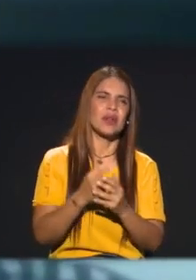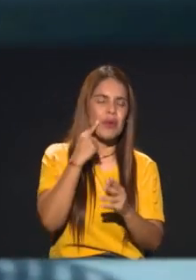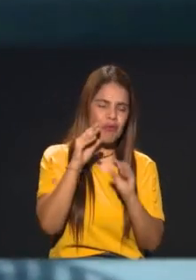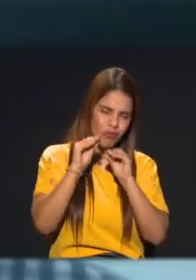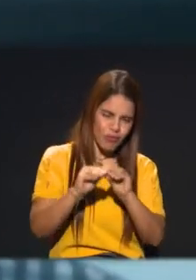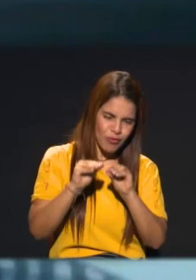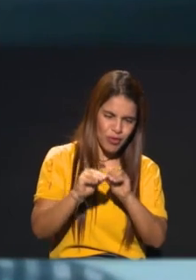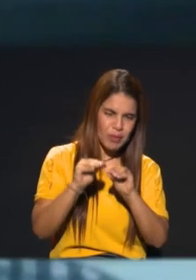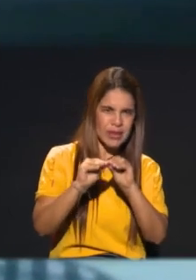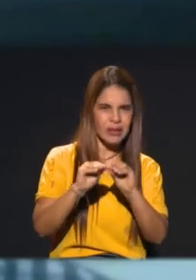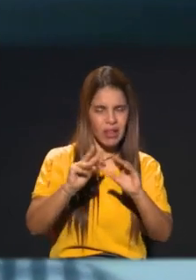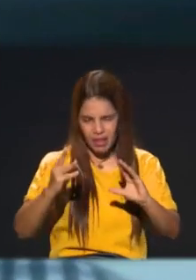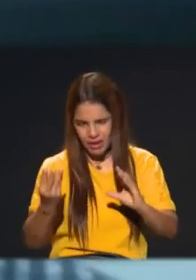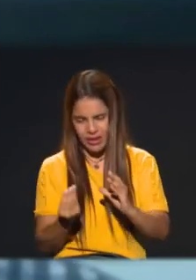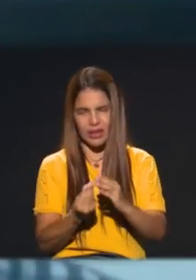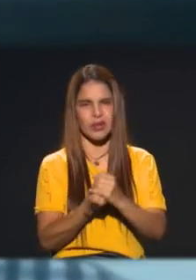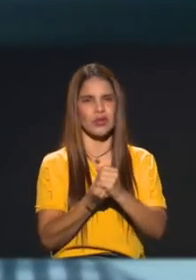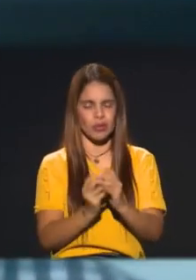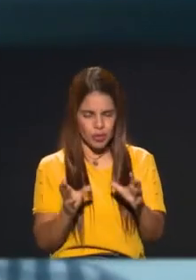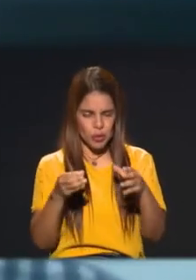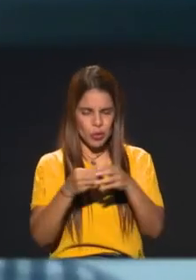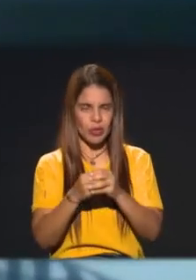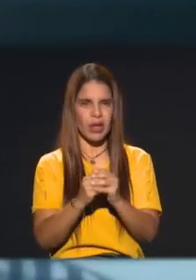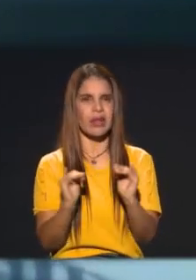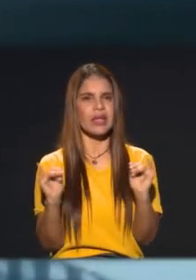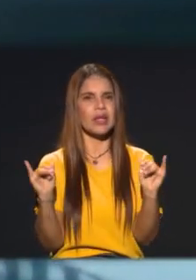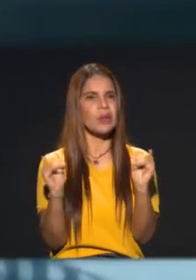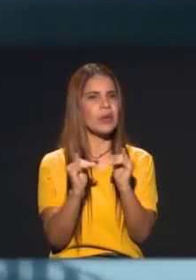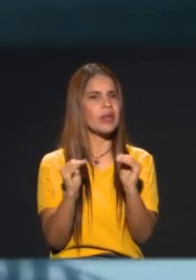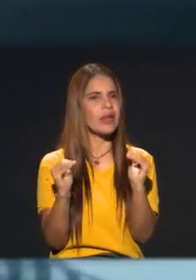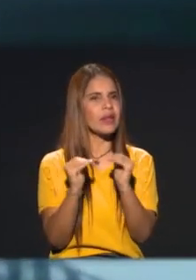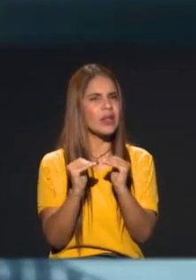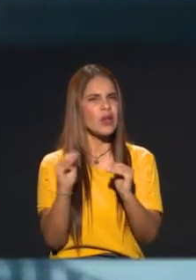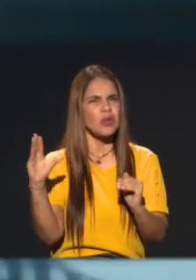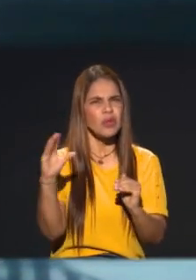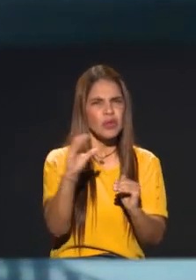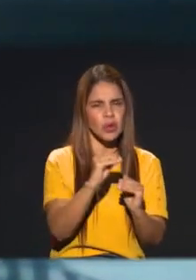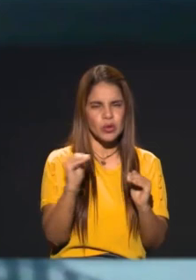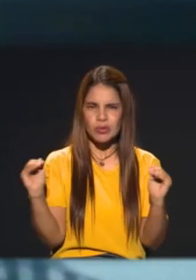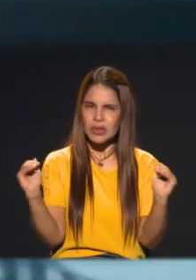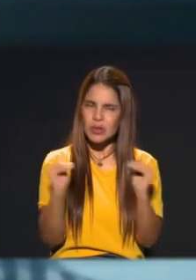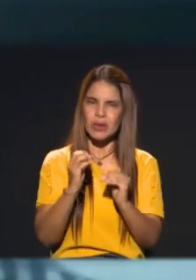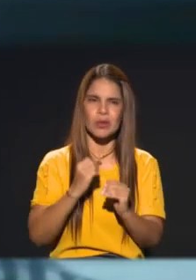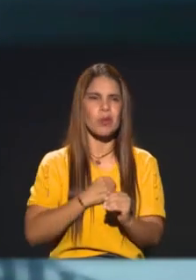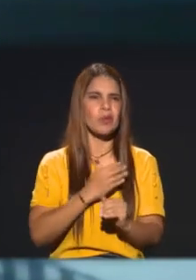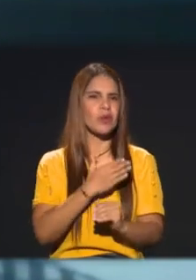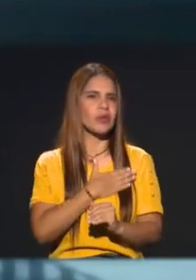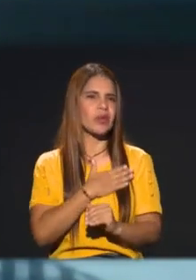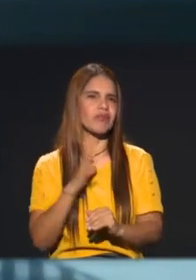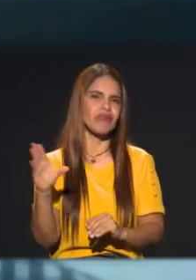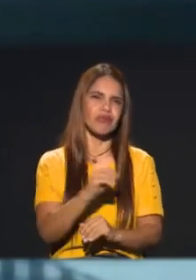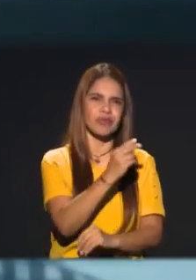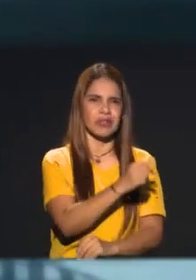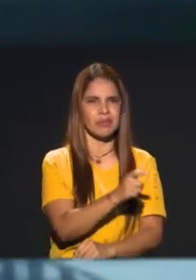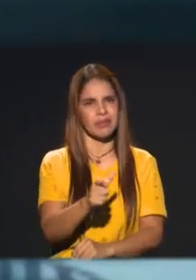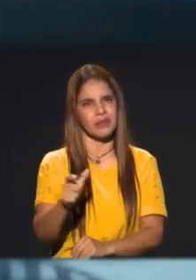una formación como más inclusiva, en equidad y la lucha pues de que todos estos muchachos tengan igualdad de oportunidades. Así